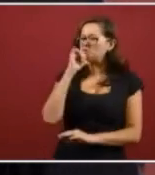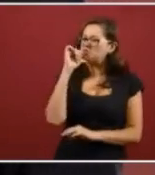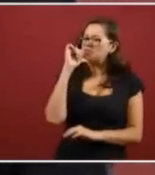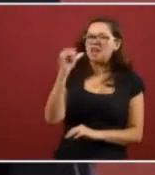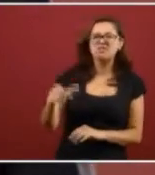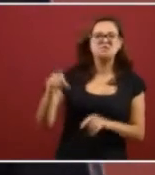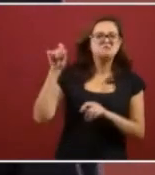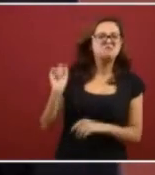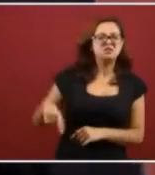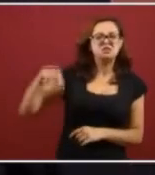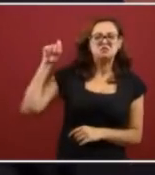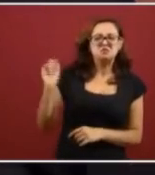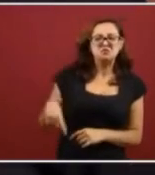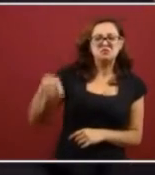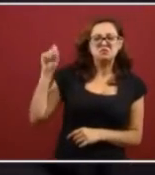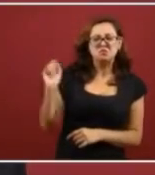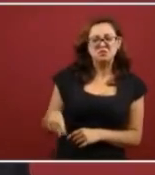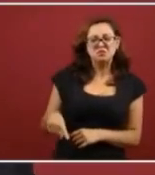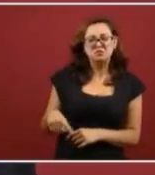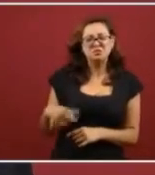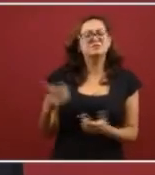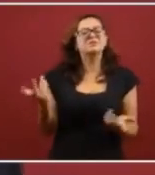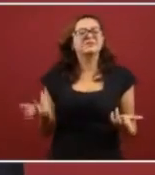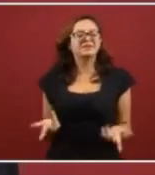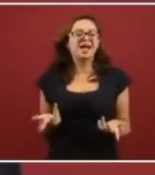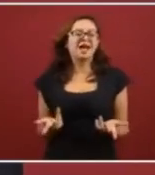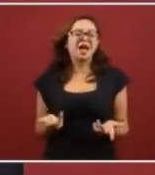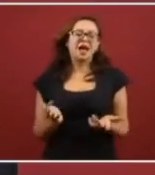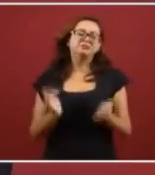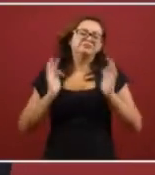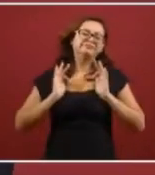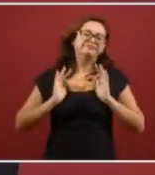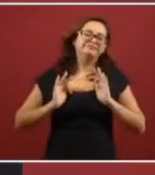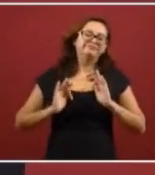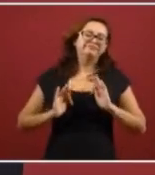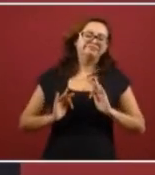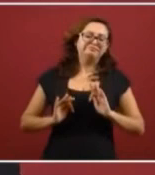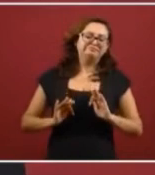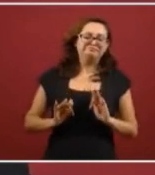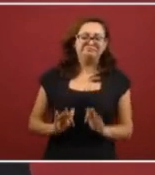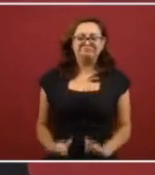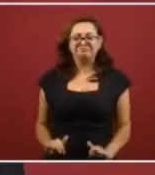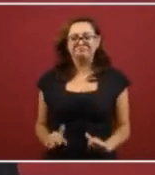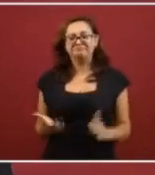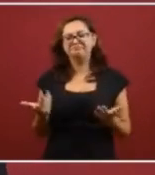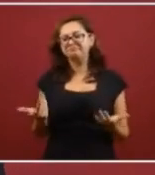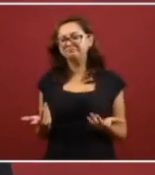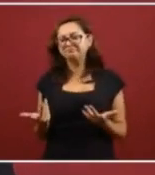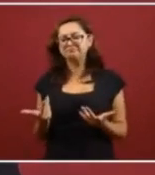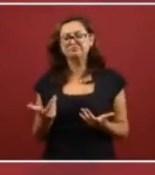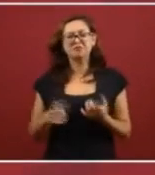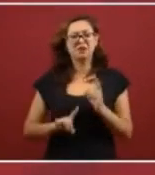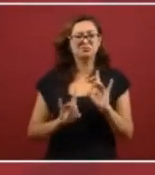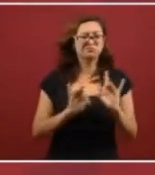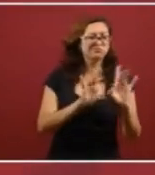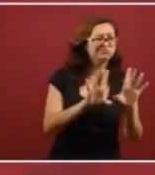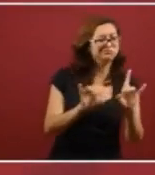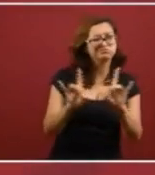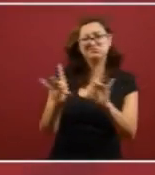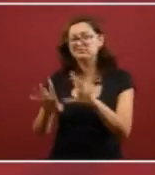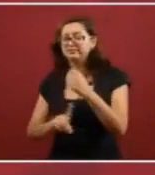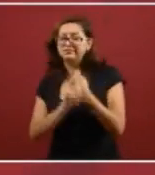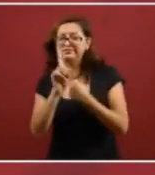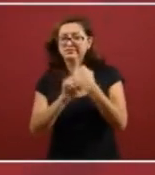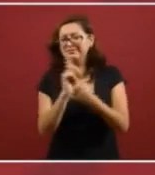effect, la vida then life sería muy plana, would be very plain. Nunca it would sucederían cosas. Not